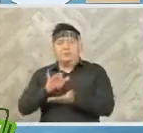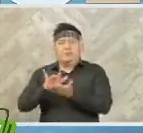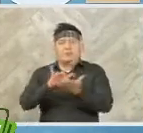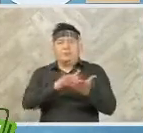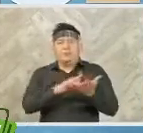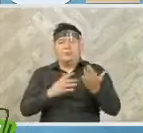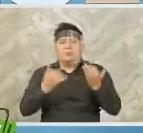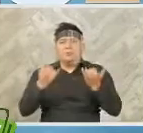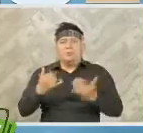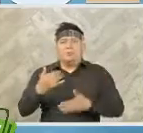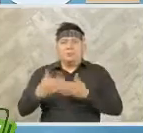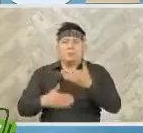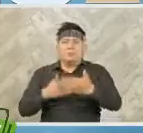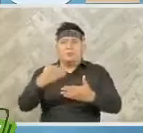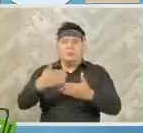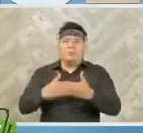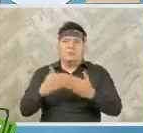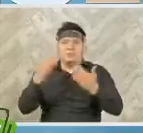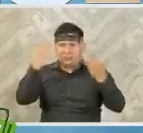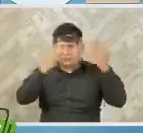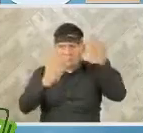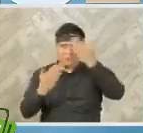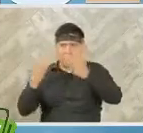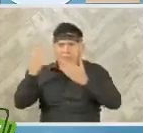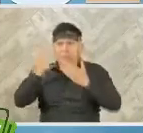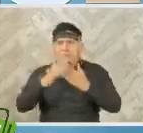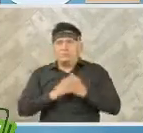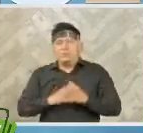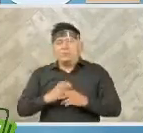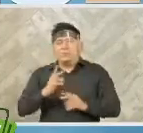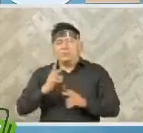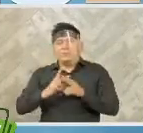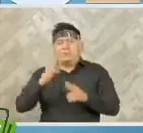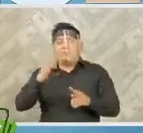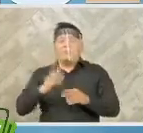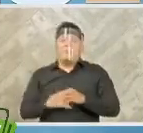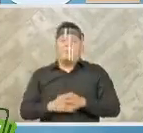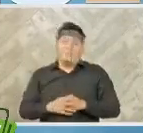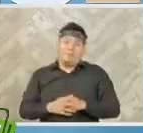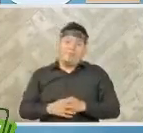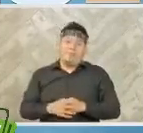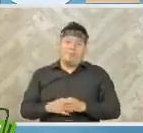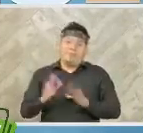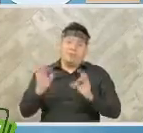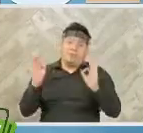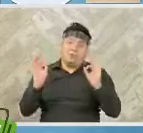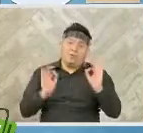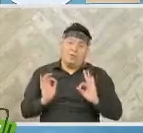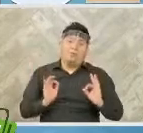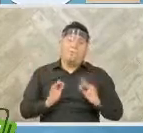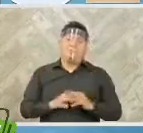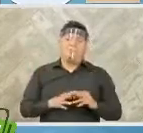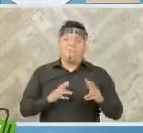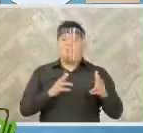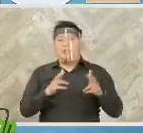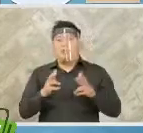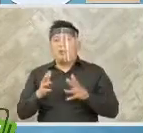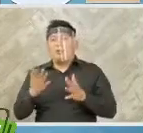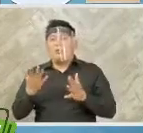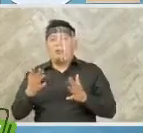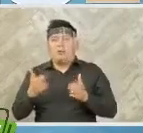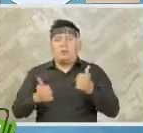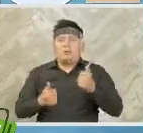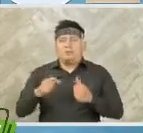en estos diferentes procesos de análisis de disminución del delito, empezar a reacomodar las diferentes estrategias de acuerdo a las